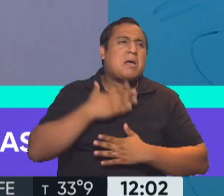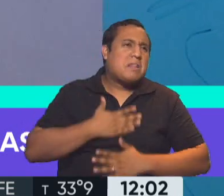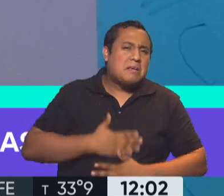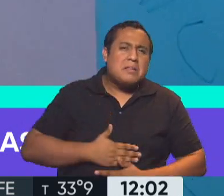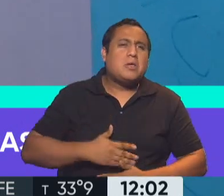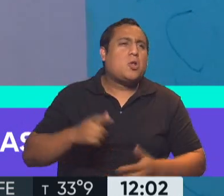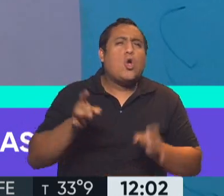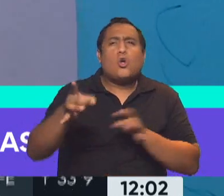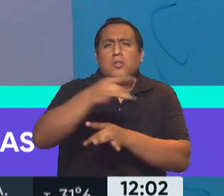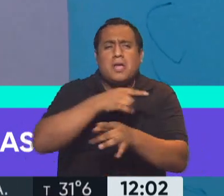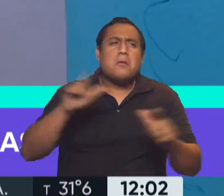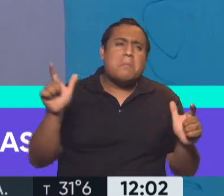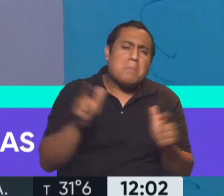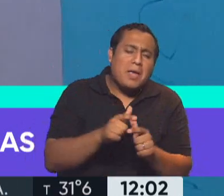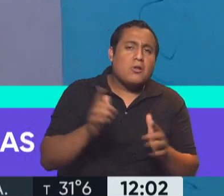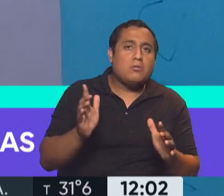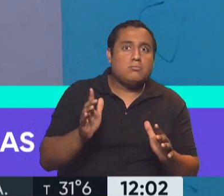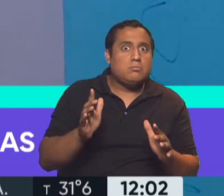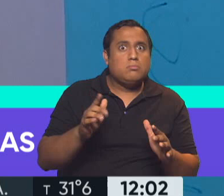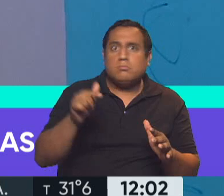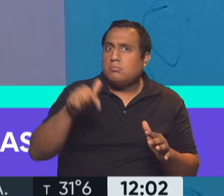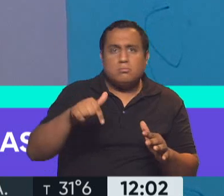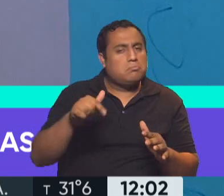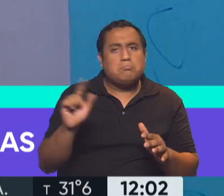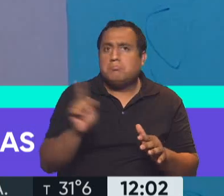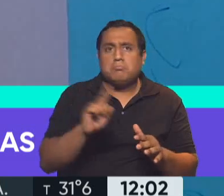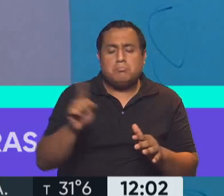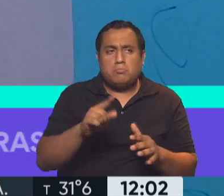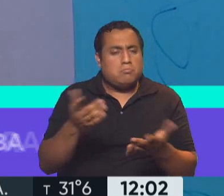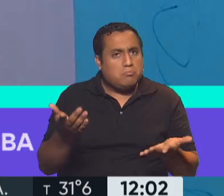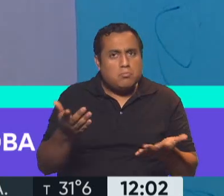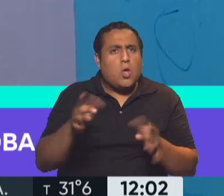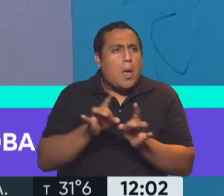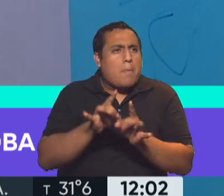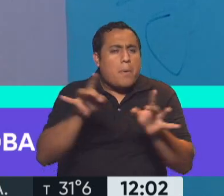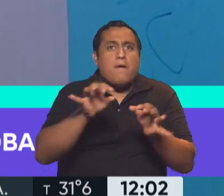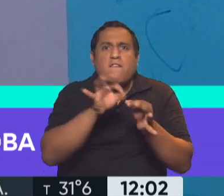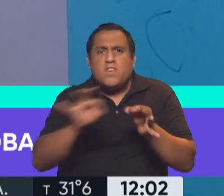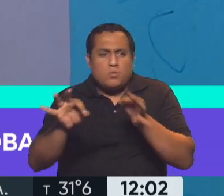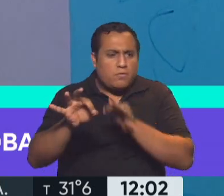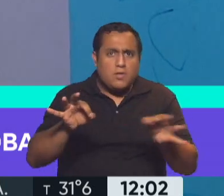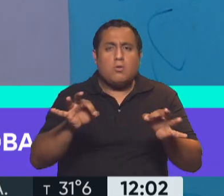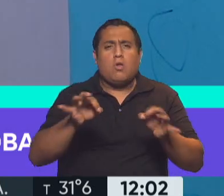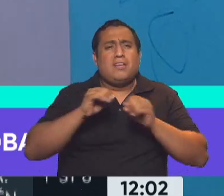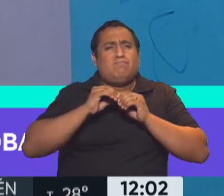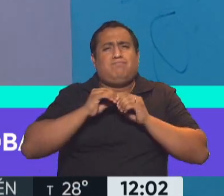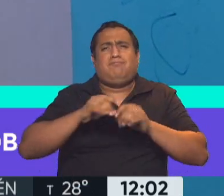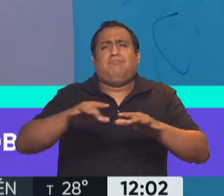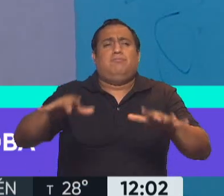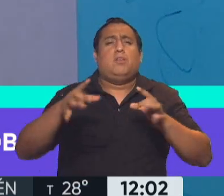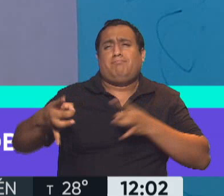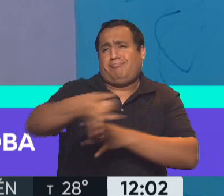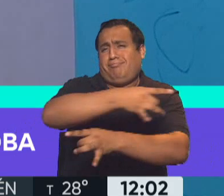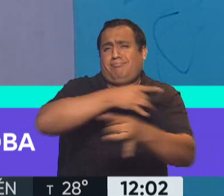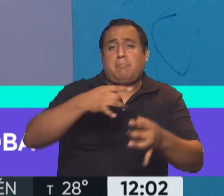a vivir un periodo post pandemia. Bueno, sucede esta conjunción de estas variantes que causa este estrago en nuestro país y en